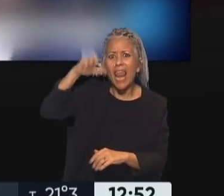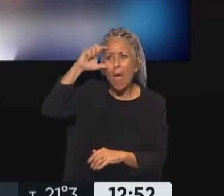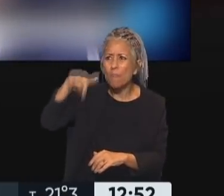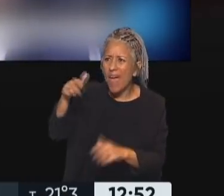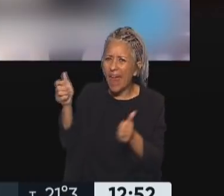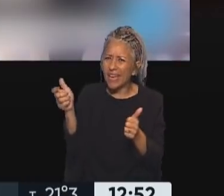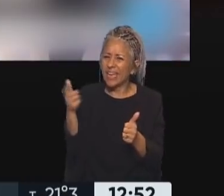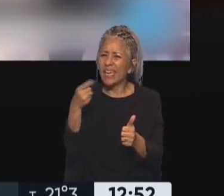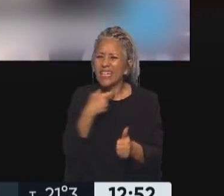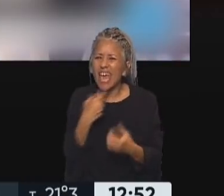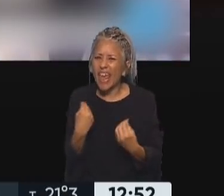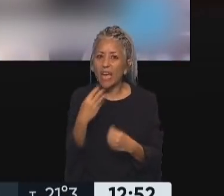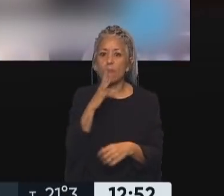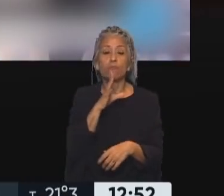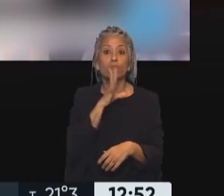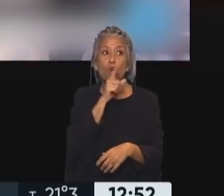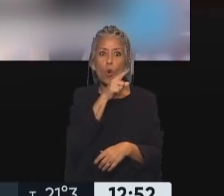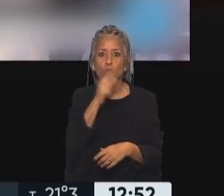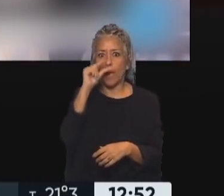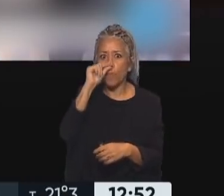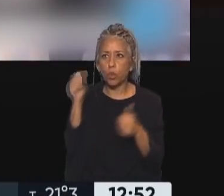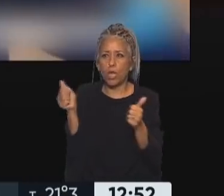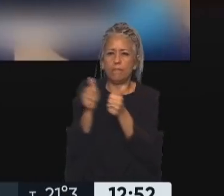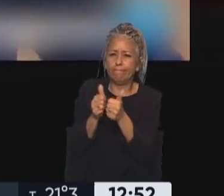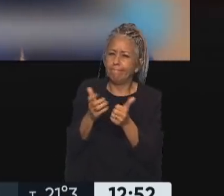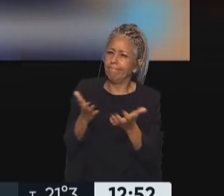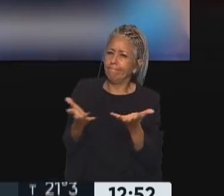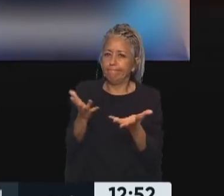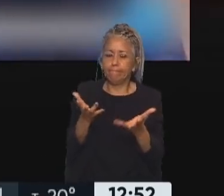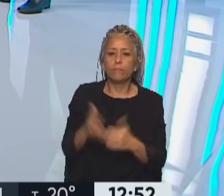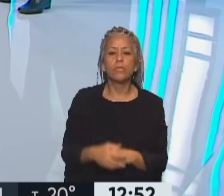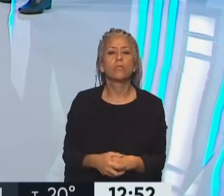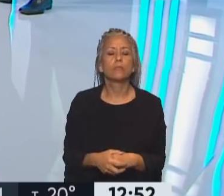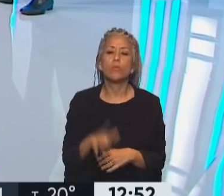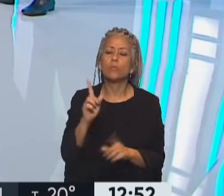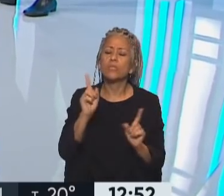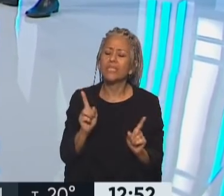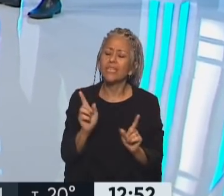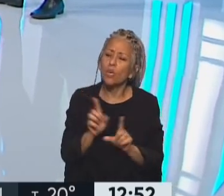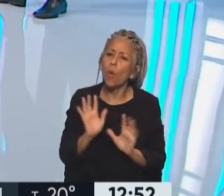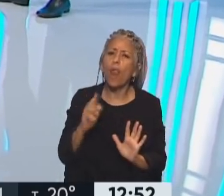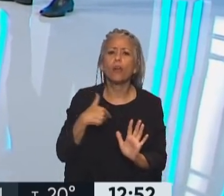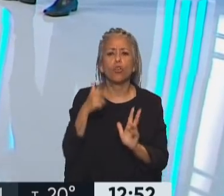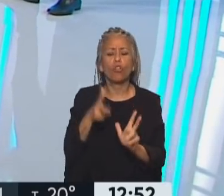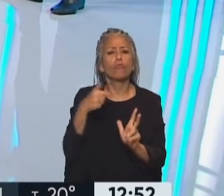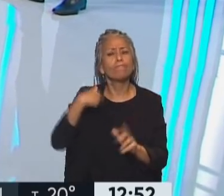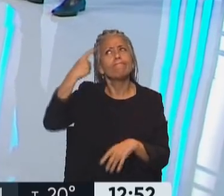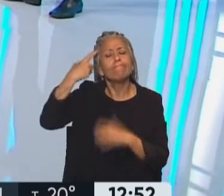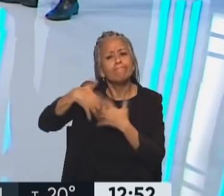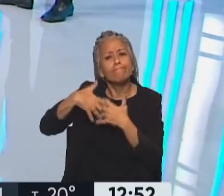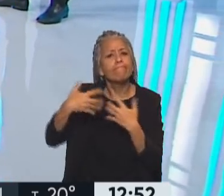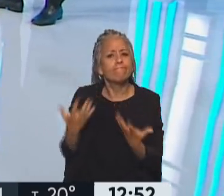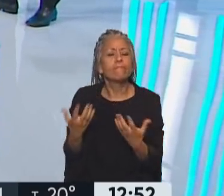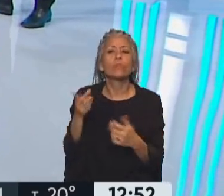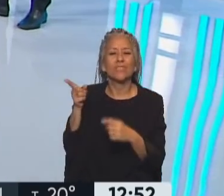servida. Putin. Sí, pero... Yo creo que ahí hay una dificultad. Y para retomar Perdón, sí. No, sí. Ever, igual digo, yo pensaba mucho eso, ¿no? Su relación y su